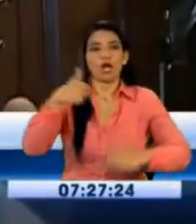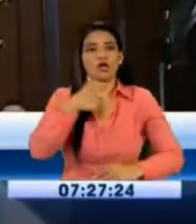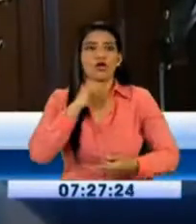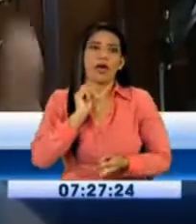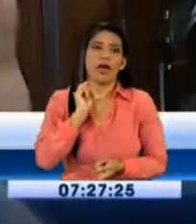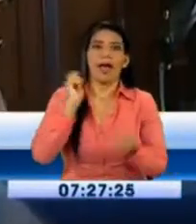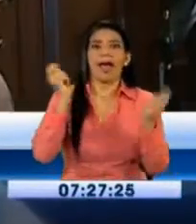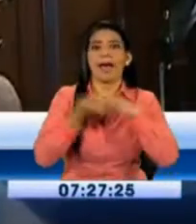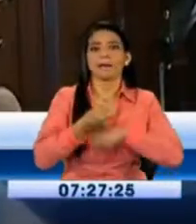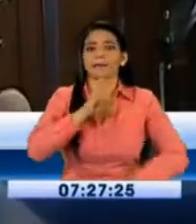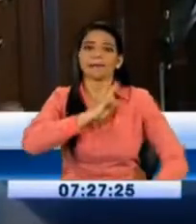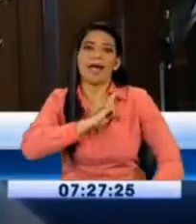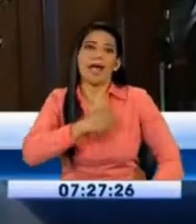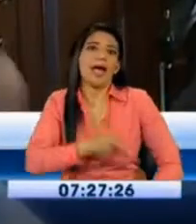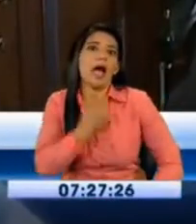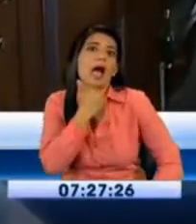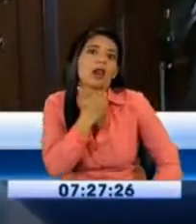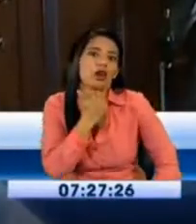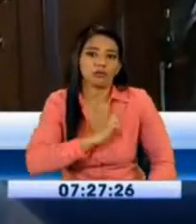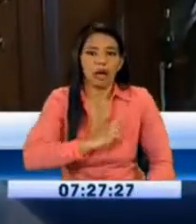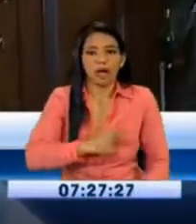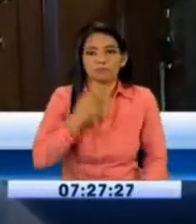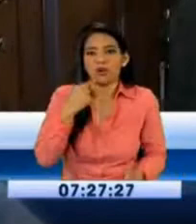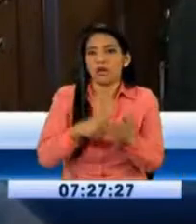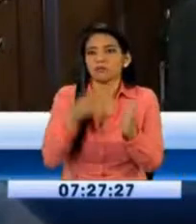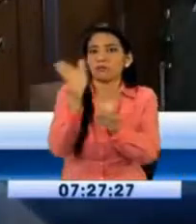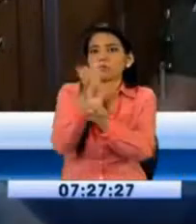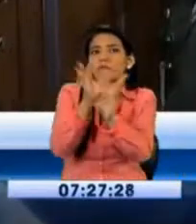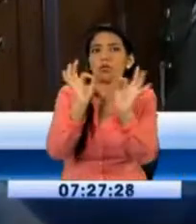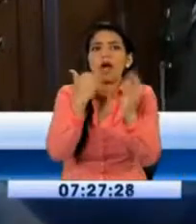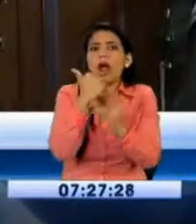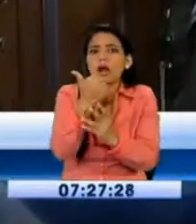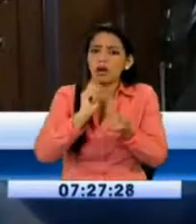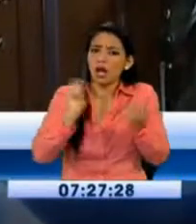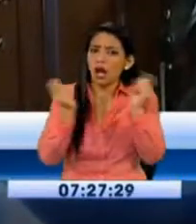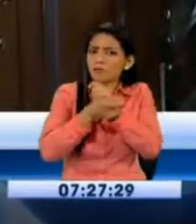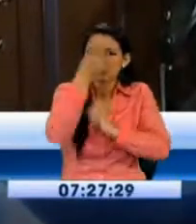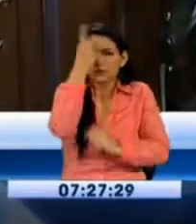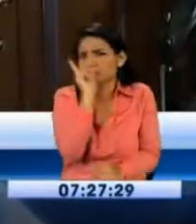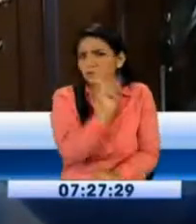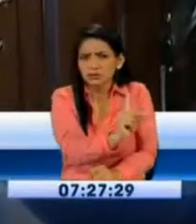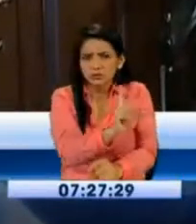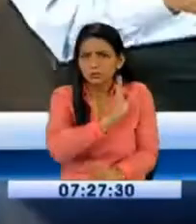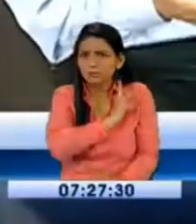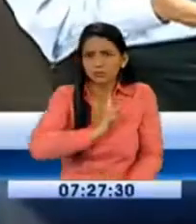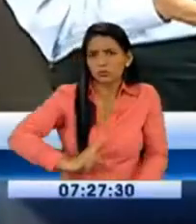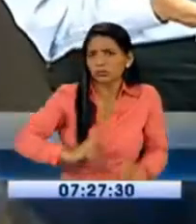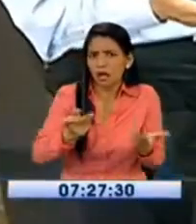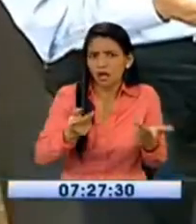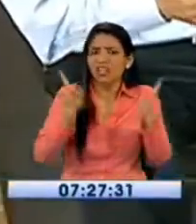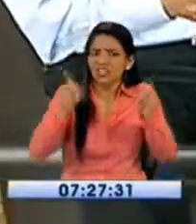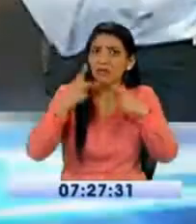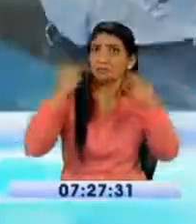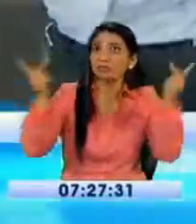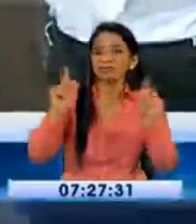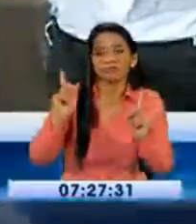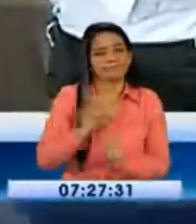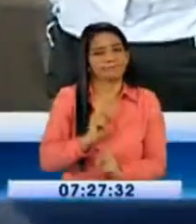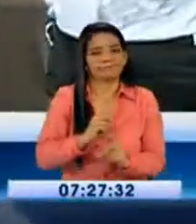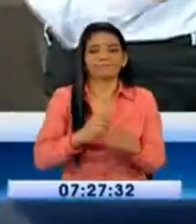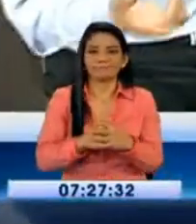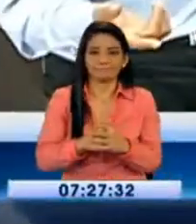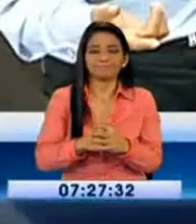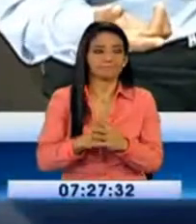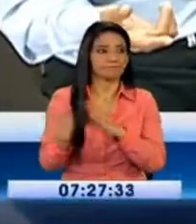respecto de tus preferencias si tú quieres cambiarlo es una cuestión de decisión personal sin embargo giovanni jaramillo